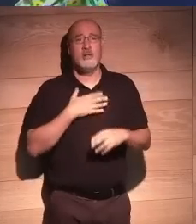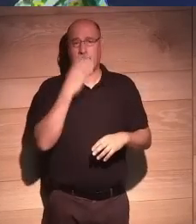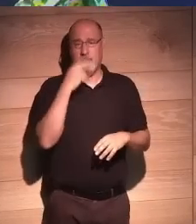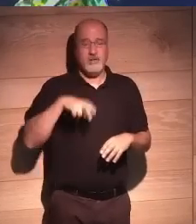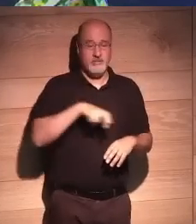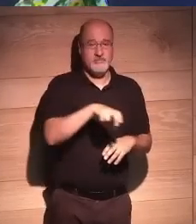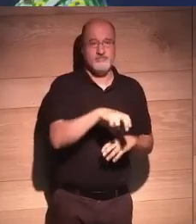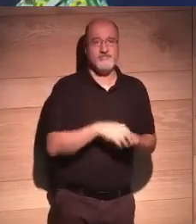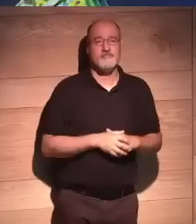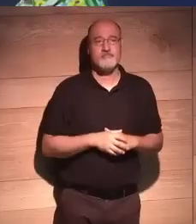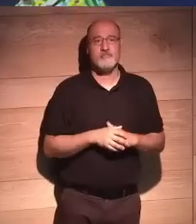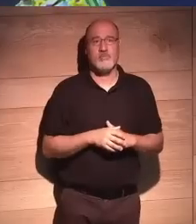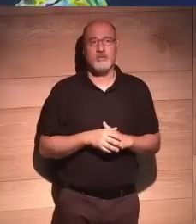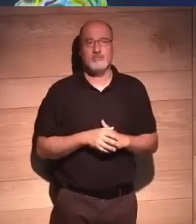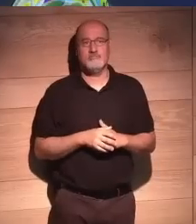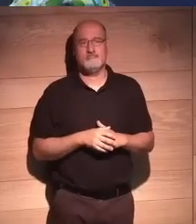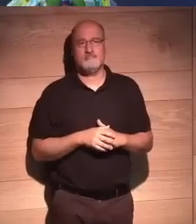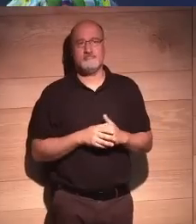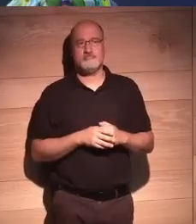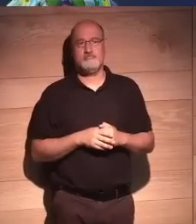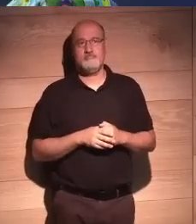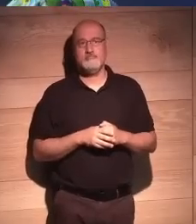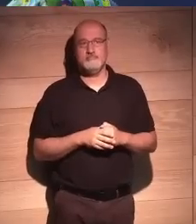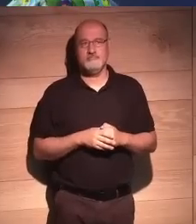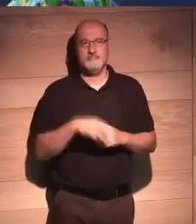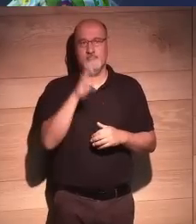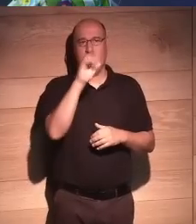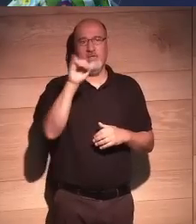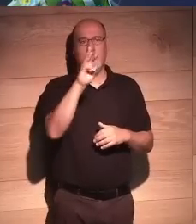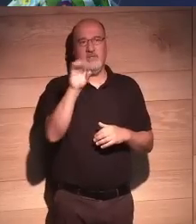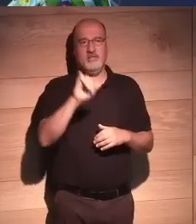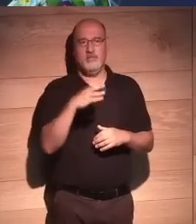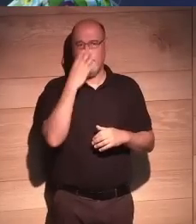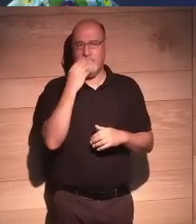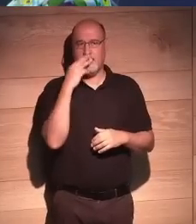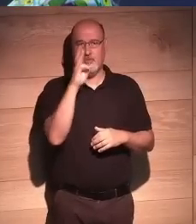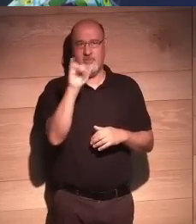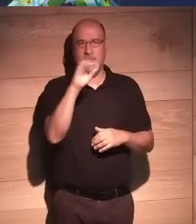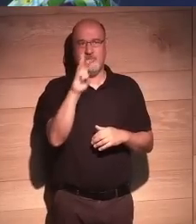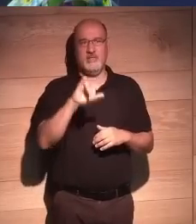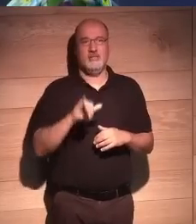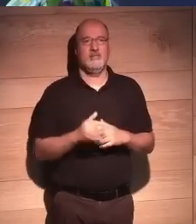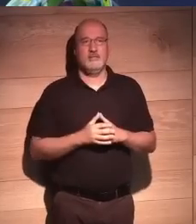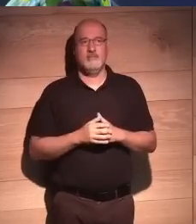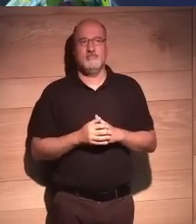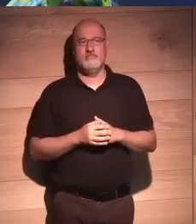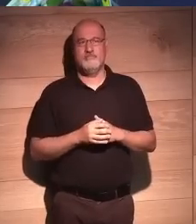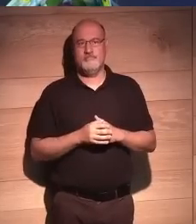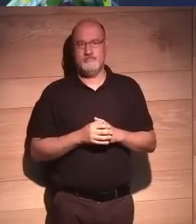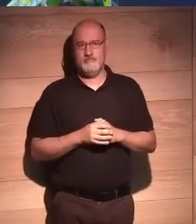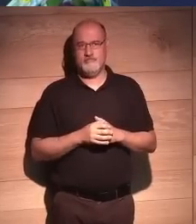salía, yo tampoco me acuerdo cómo se llamaba. ¿Cómo se llamaba? ¿Me acuerdo? Pipi se llamaba. ¿Pipi? Bueno,